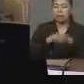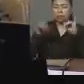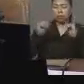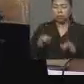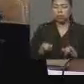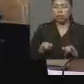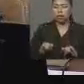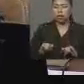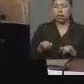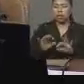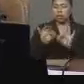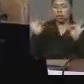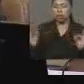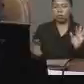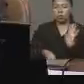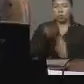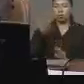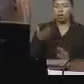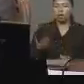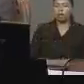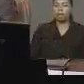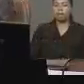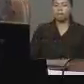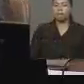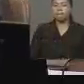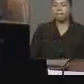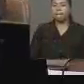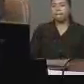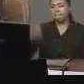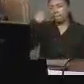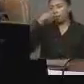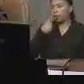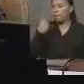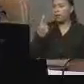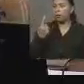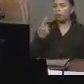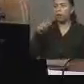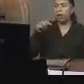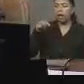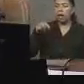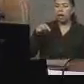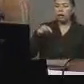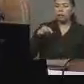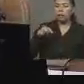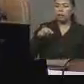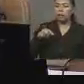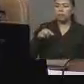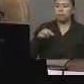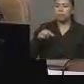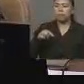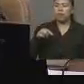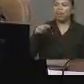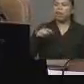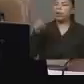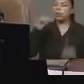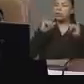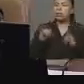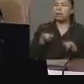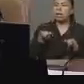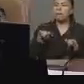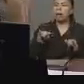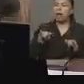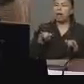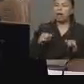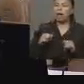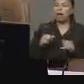de provisión de educación superior mixta. Pero yo les pregunto, ¿es acaso un sistema mixto